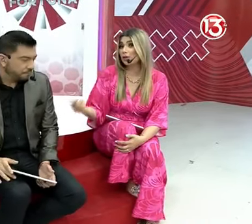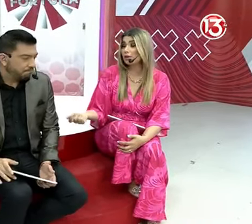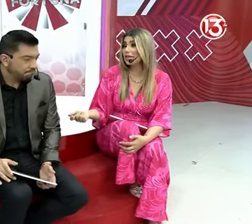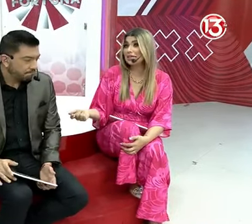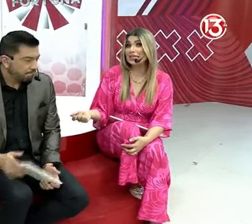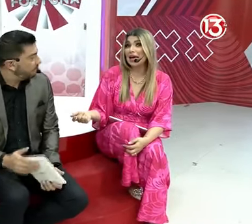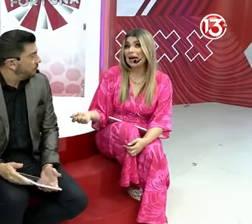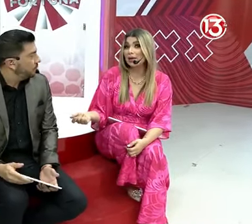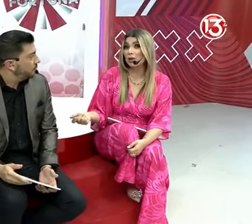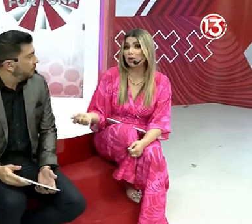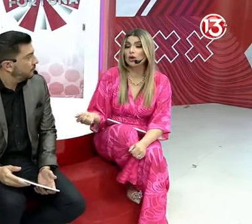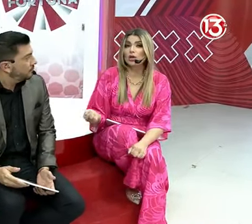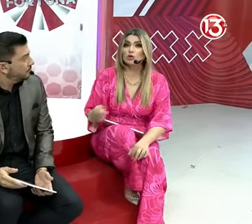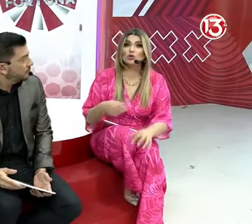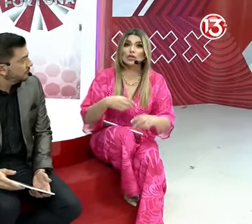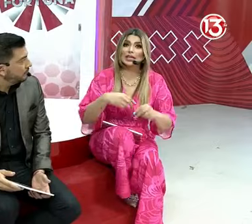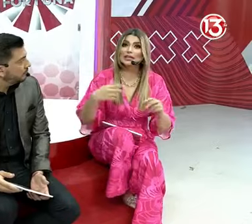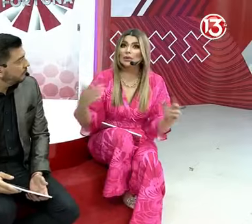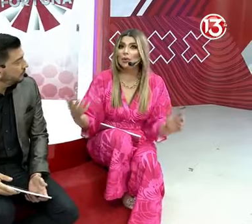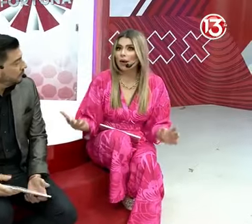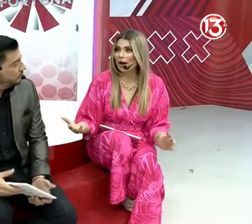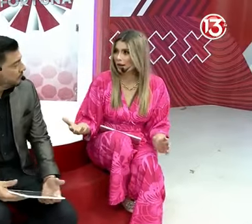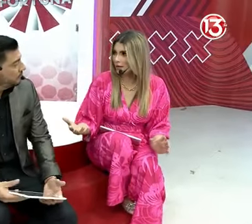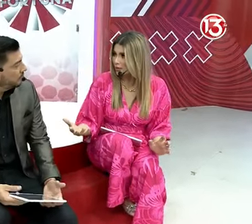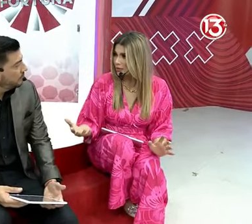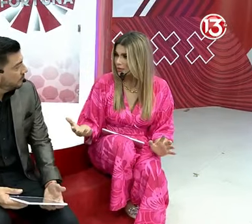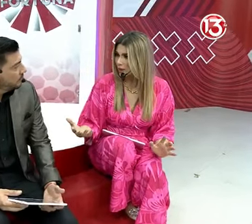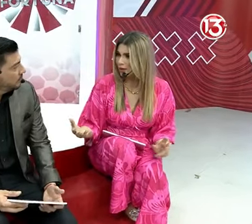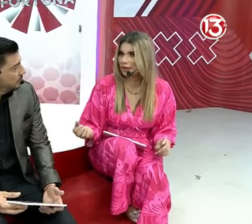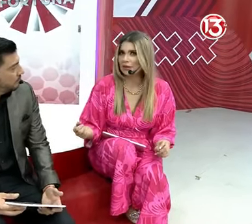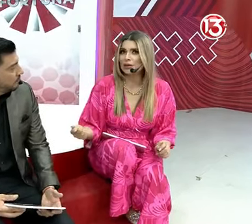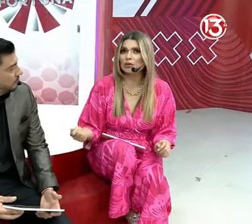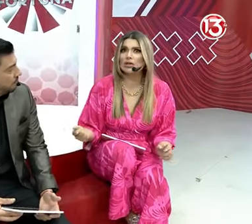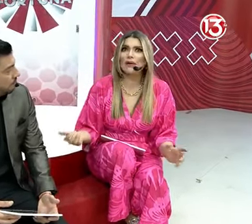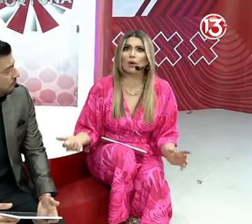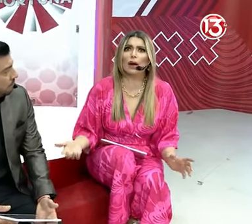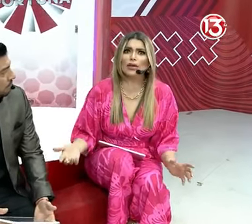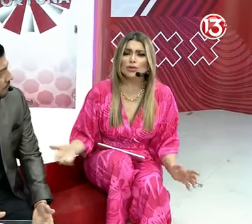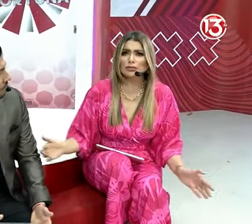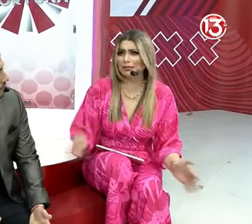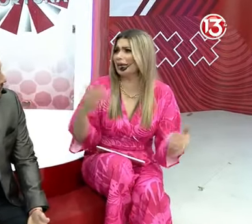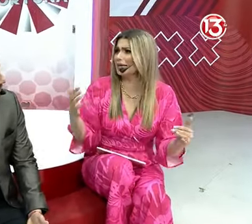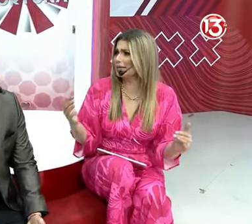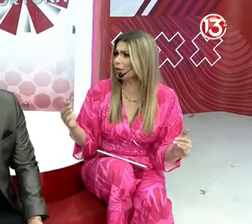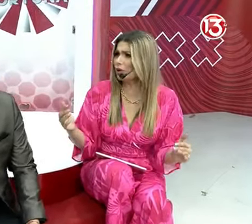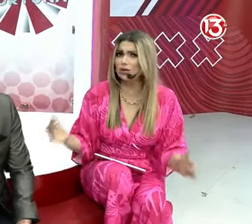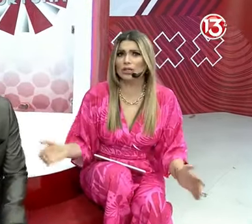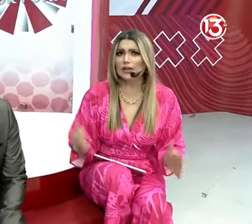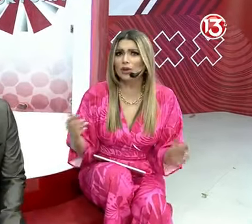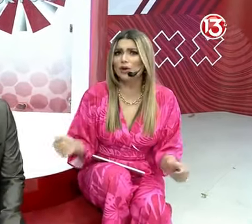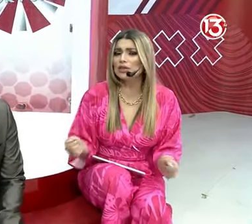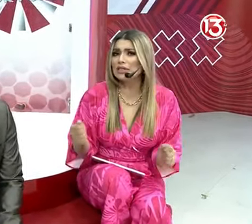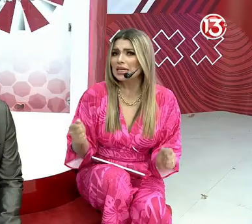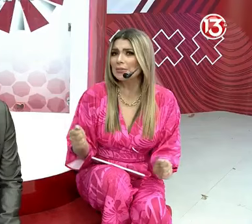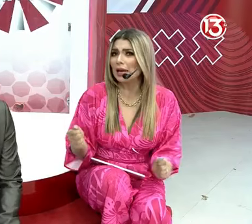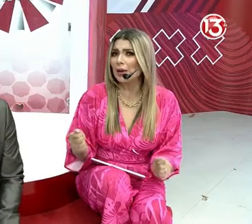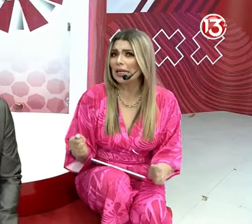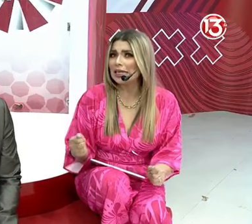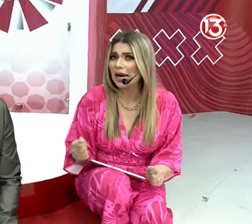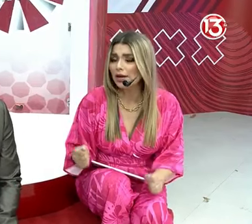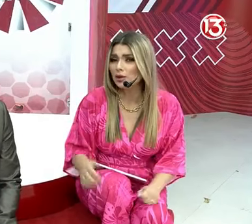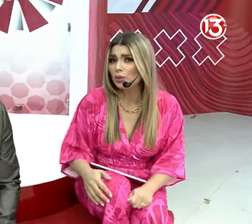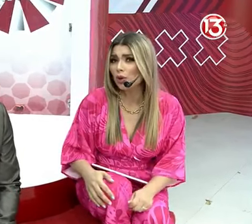Y otra cosa que decía Ari, bueno, si usted activó varios y no sabe cuáles son, tráigase todos, así lleve es. Todos y